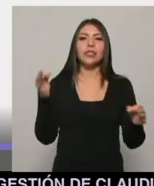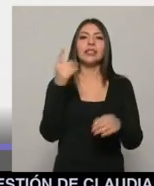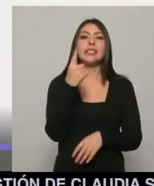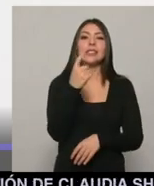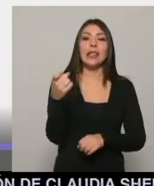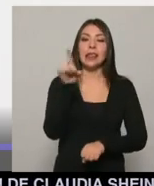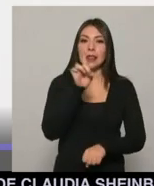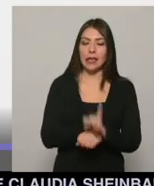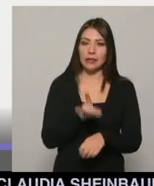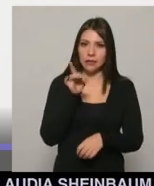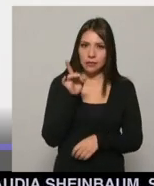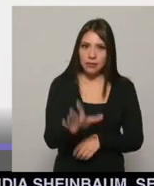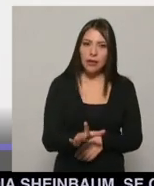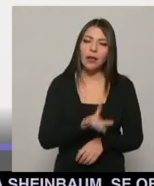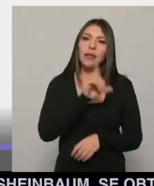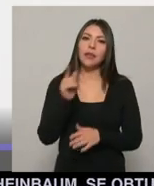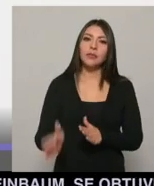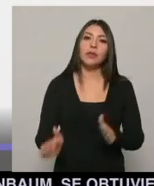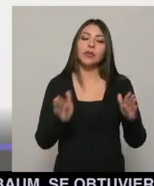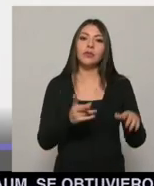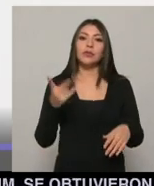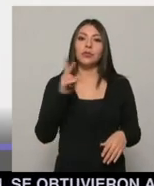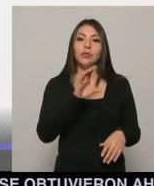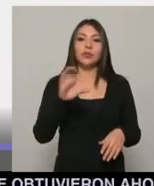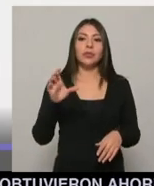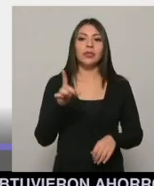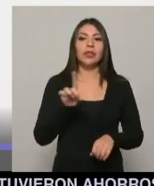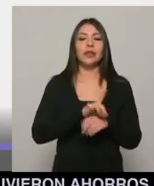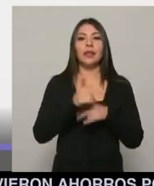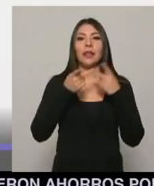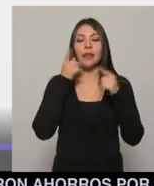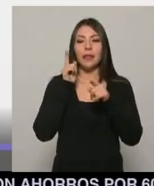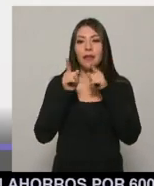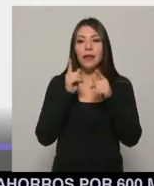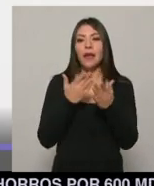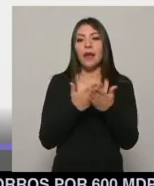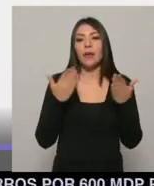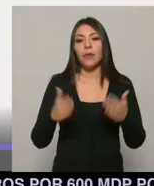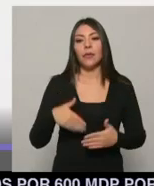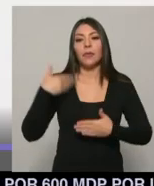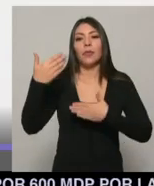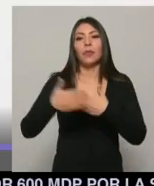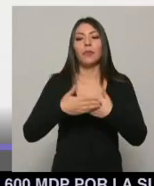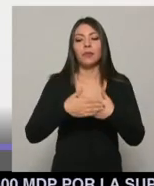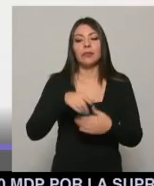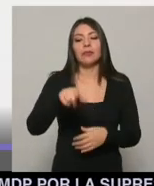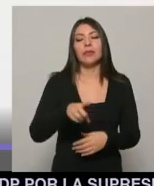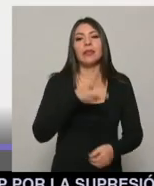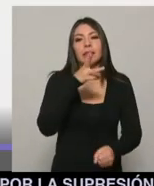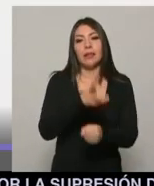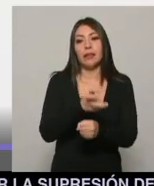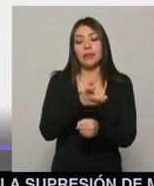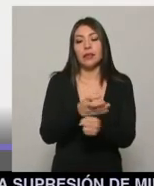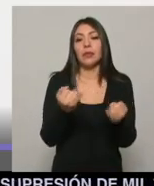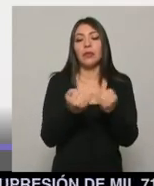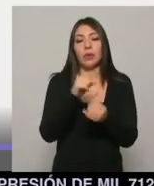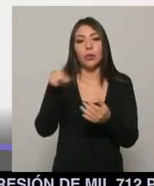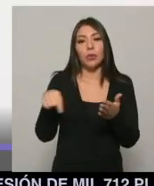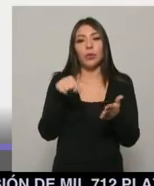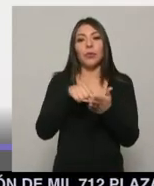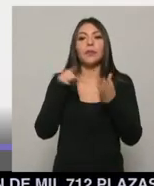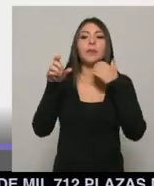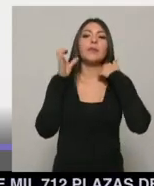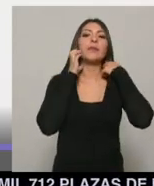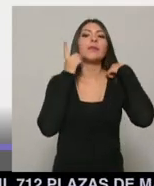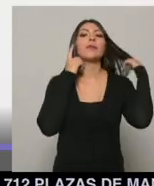días y uno de 200 días, muy criticado. Ahora viene este tercero que va a ser también en el Congreso de la Ciudad de México. Ella